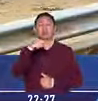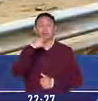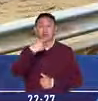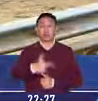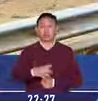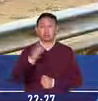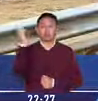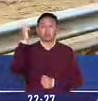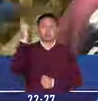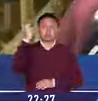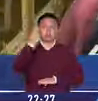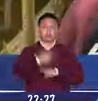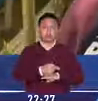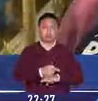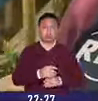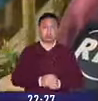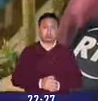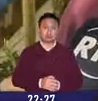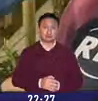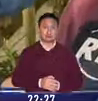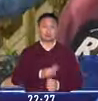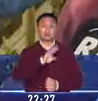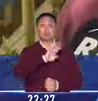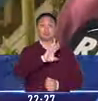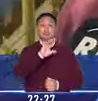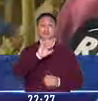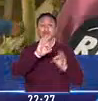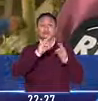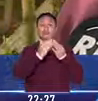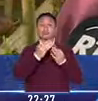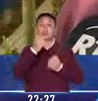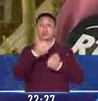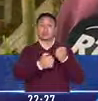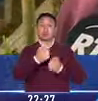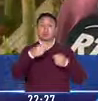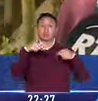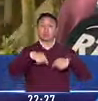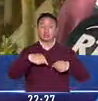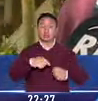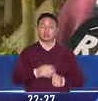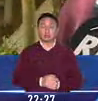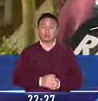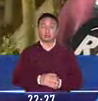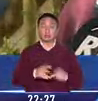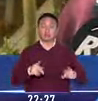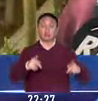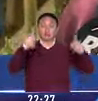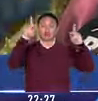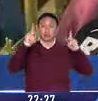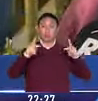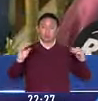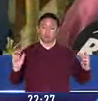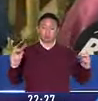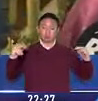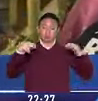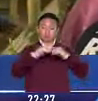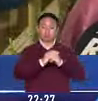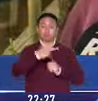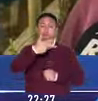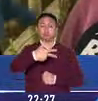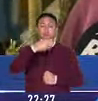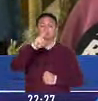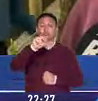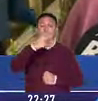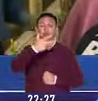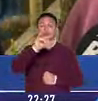la emergencia. Creo que son como unas 40 familias las que están afectadas y se lleva el puente que llega a Chunchi, más acá abajo